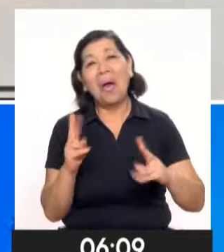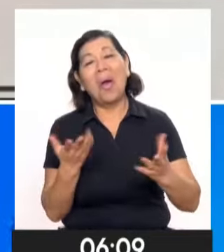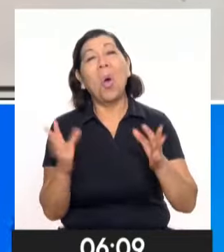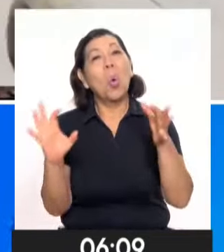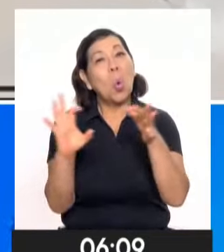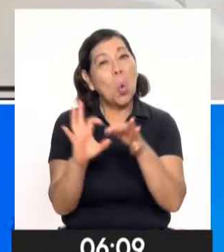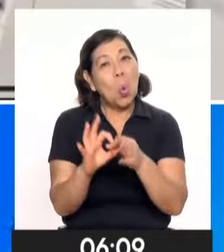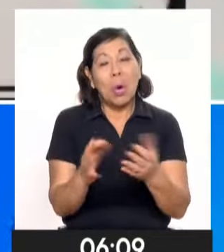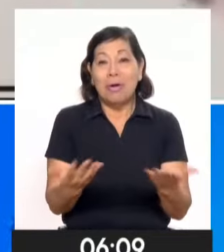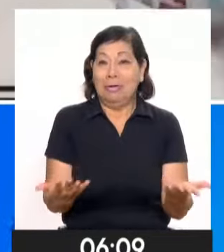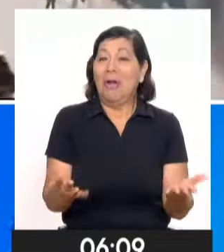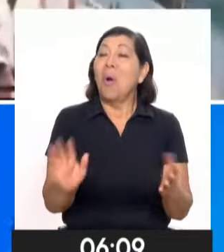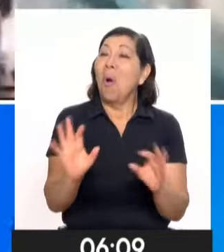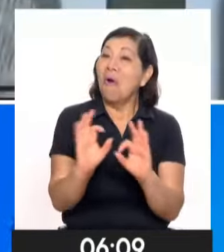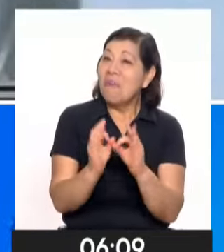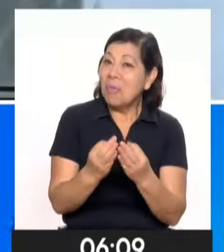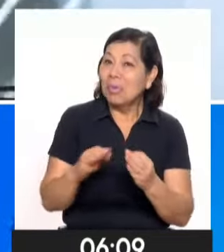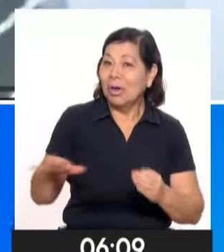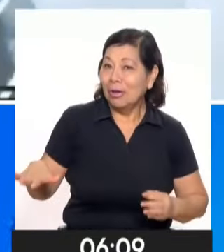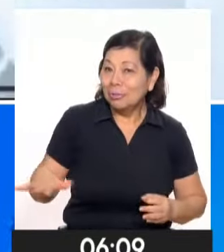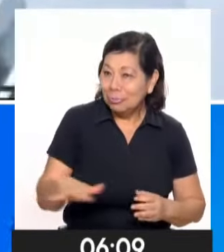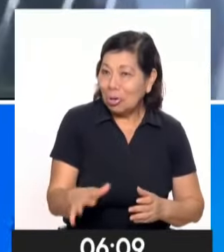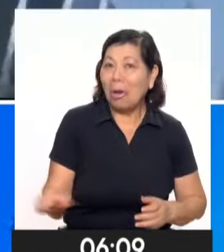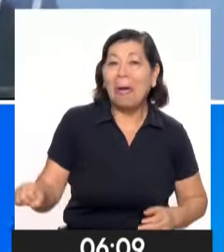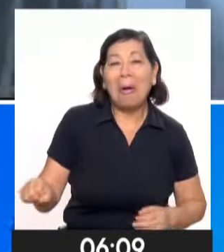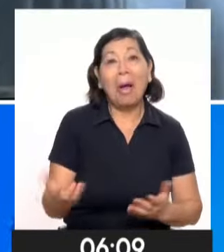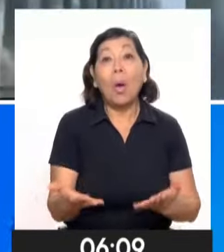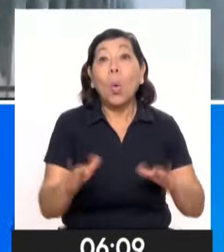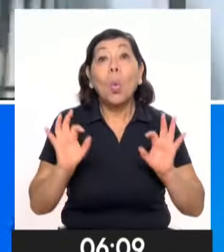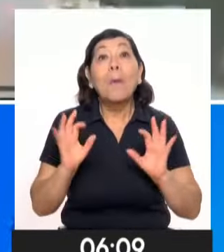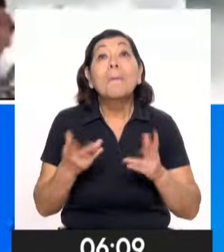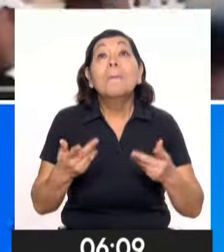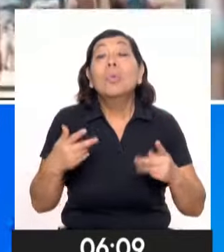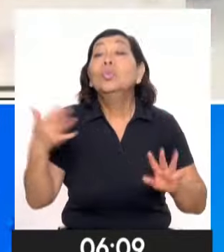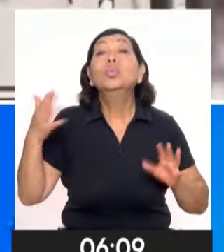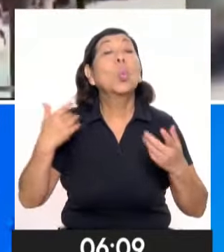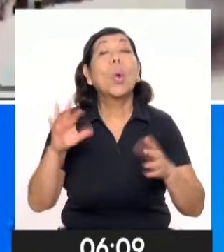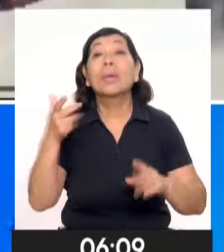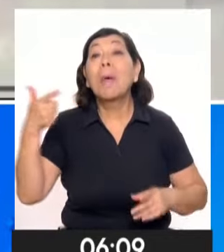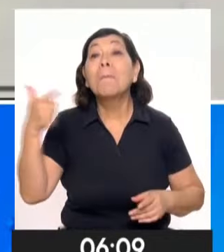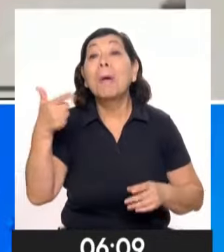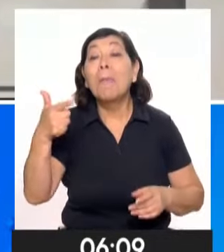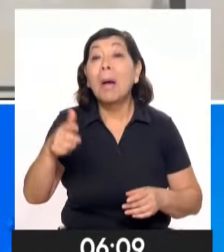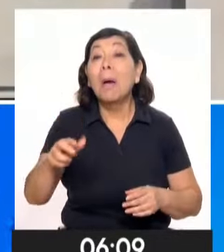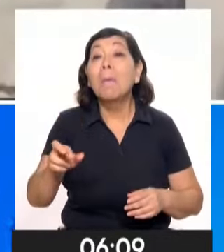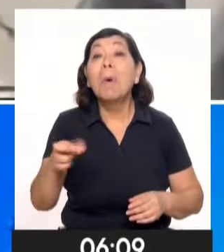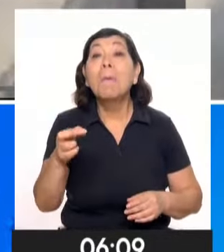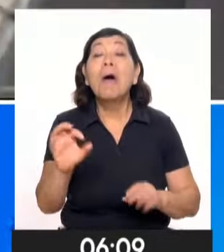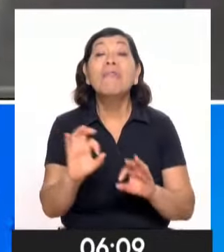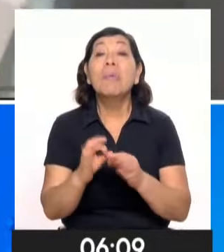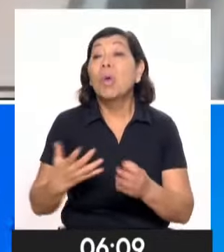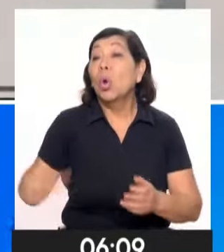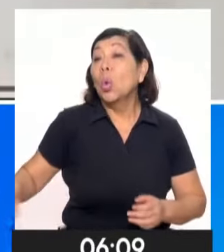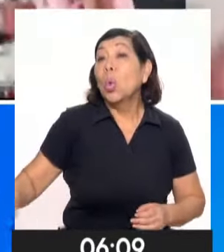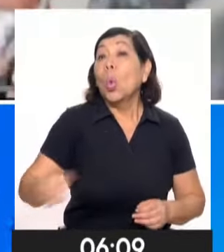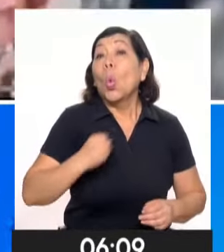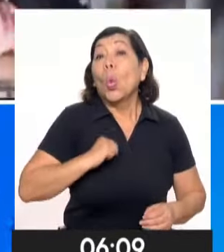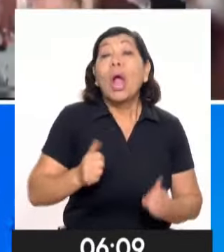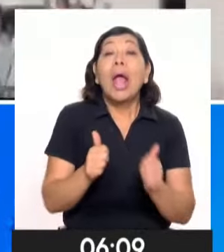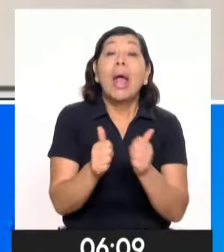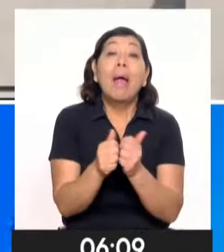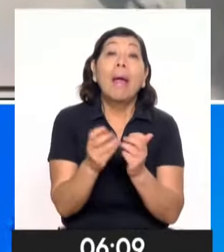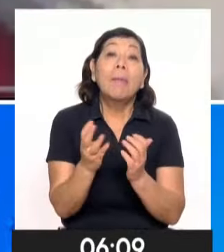unión. Muchas veces, ¿no?, familiar, van niños, familiar, niñas también, ¿no? Porque, digamos, van padres de familia que llevan a sus